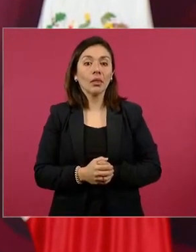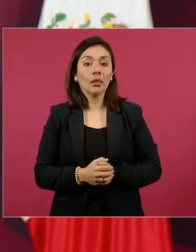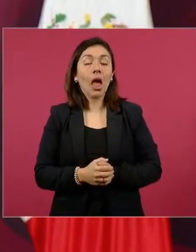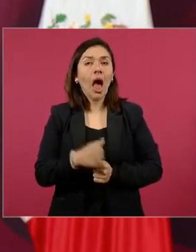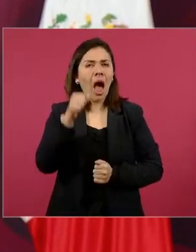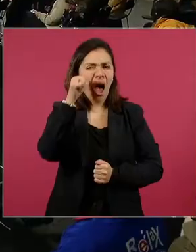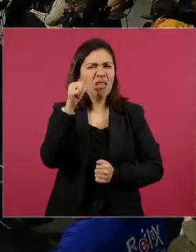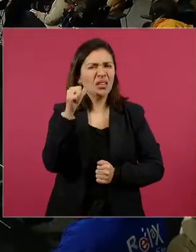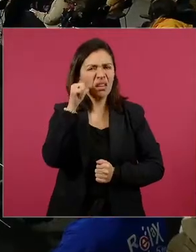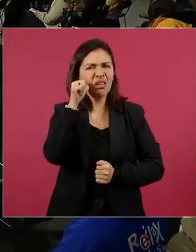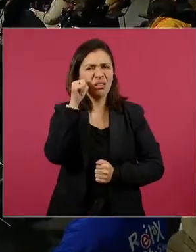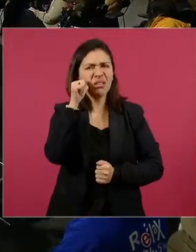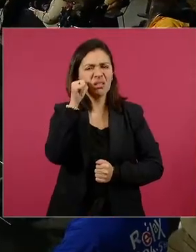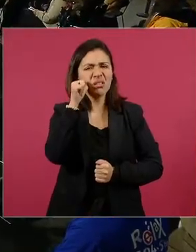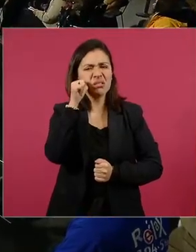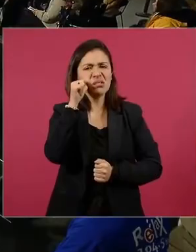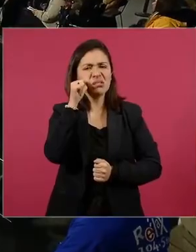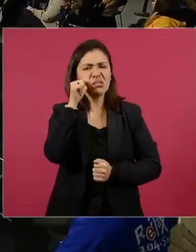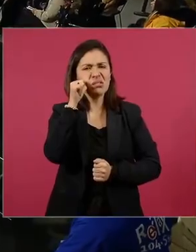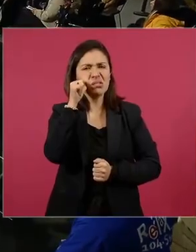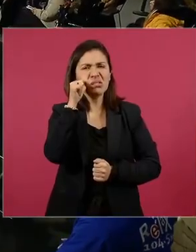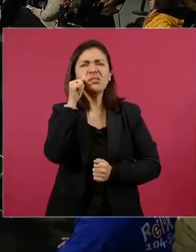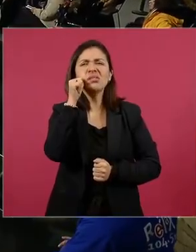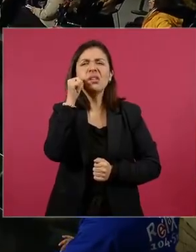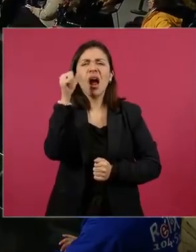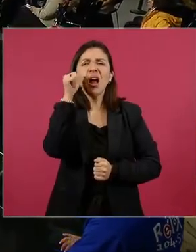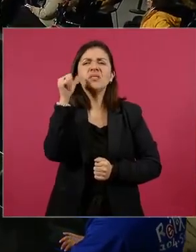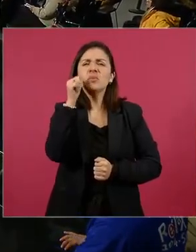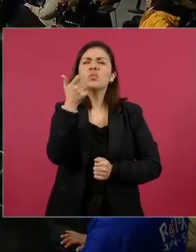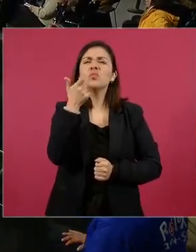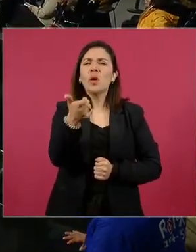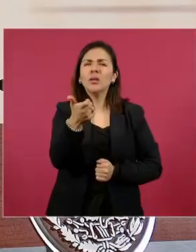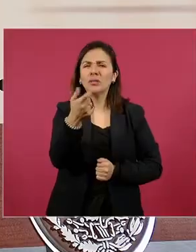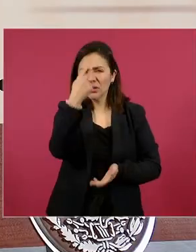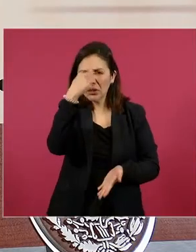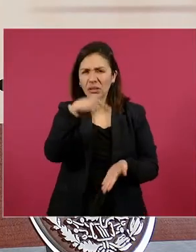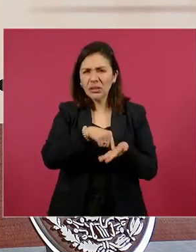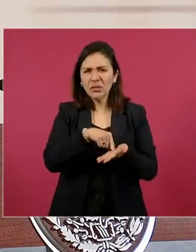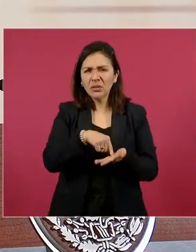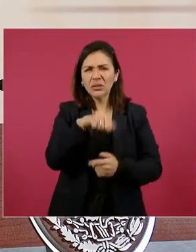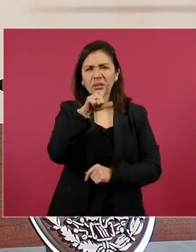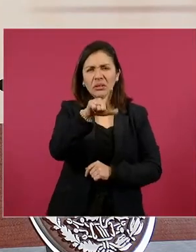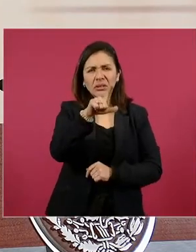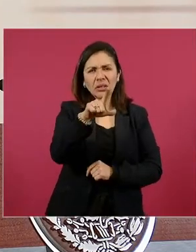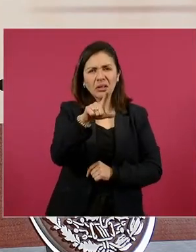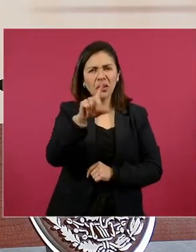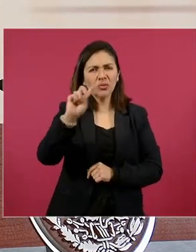ayer estaba, a ver cómo está ahora, saco a 17.